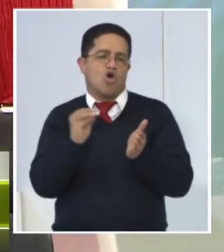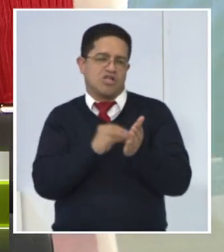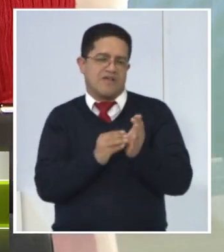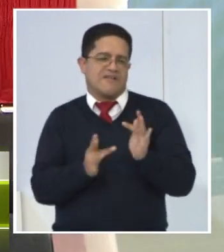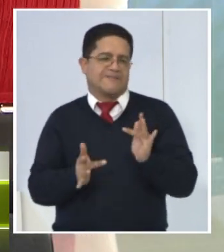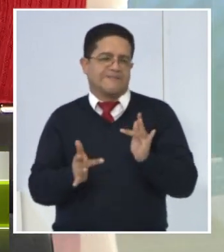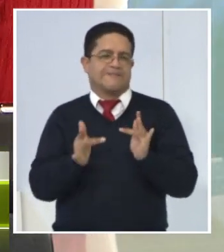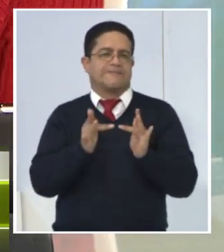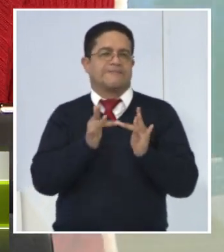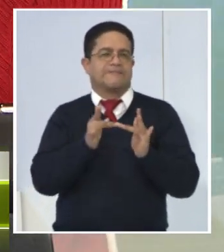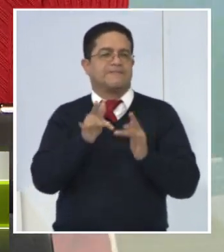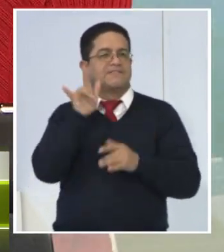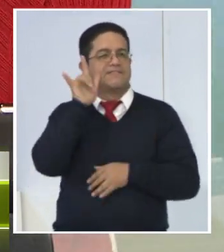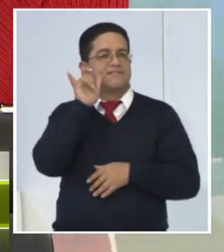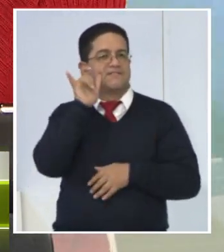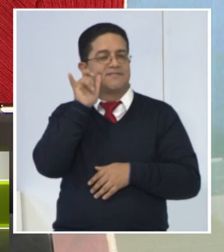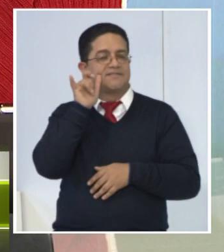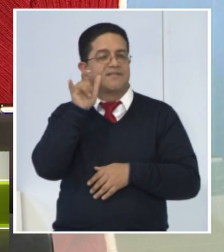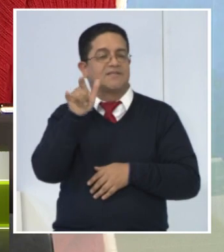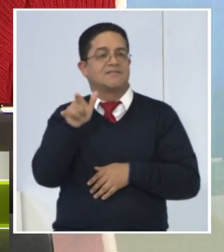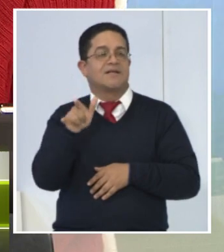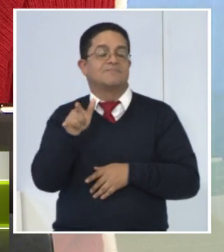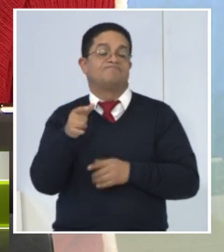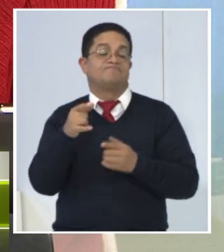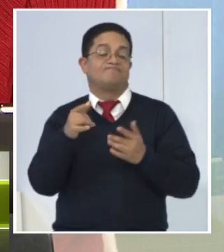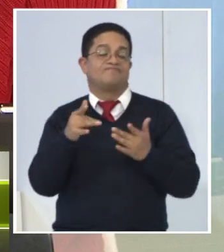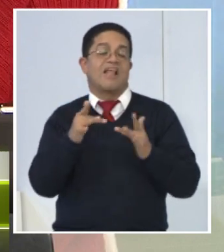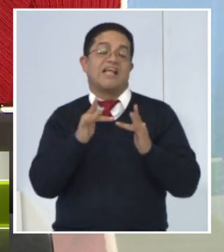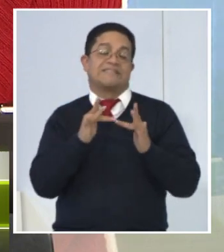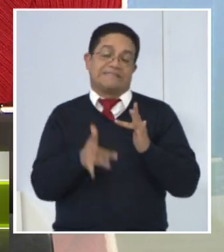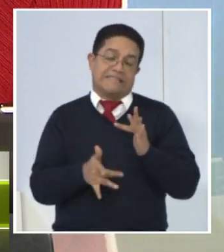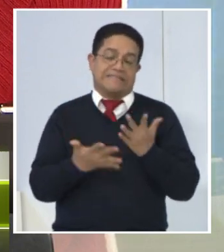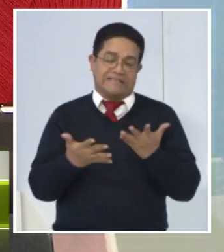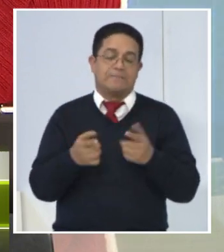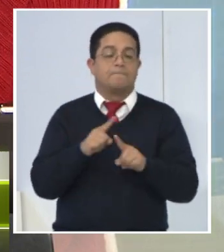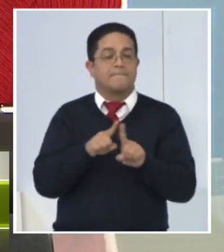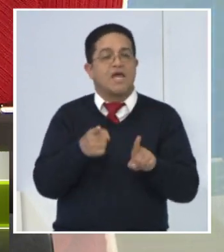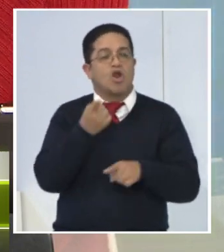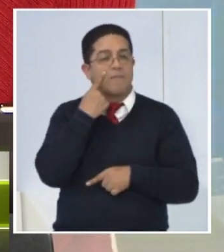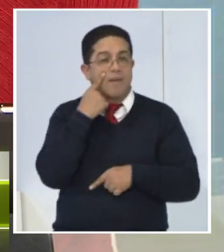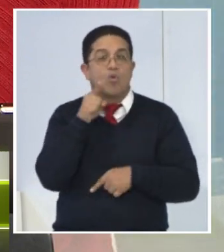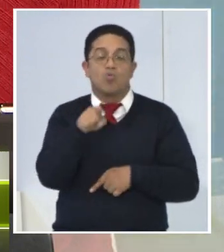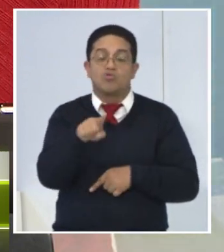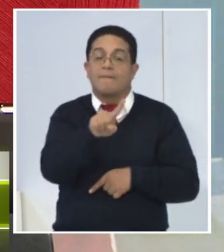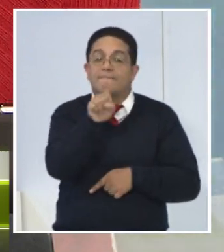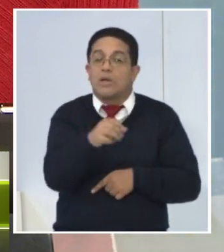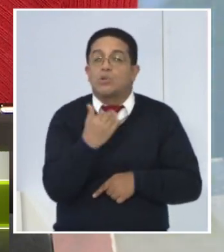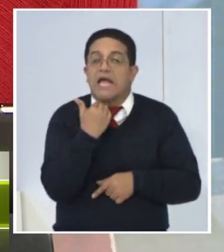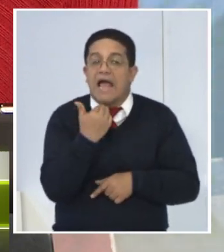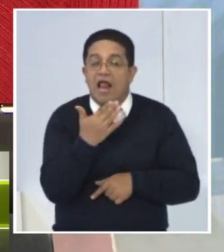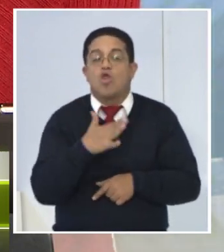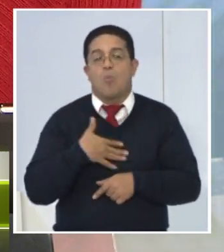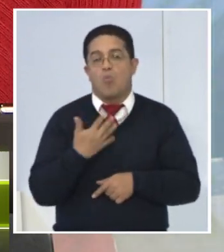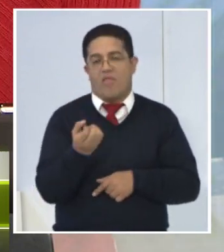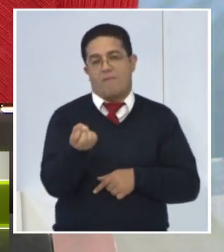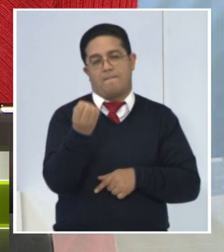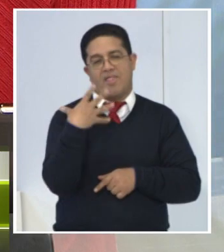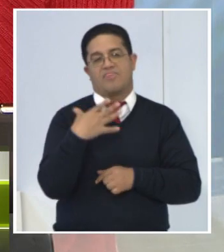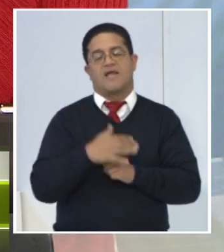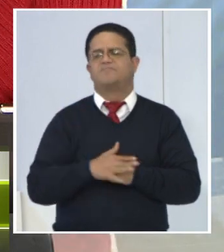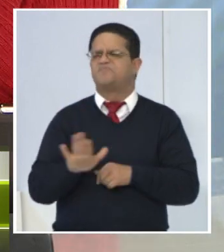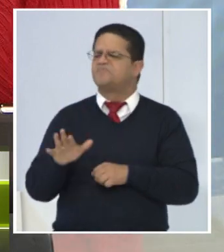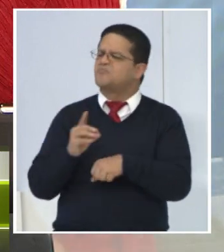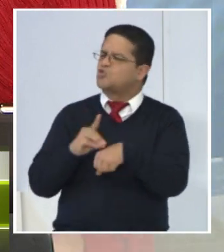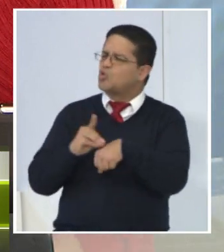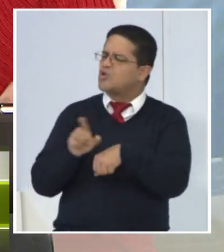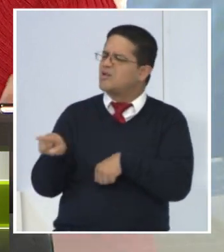con ustedes en redes sociales, está un poco lento el internet, pero seguimos viendo. Si tiene alguna pregunta o comentario, nos las puede hacer llegar. Doctor,